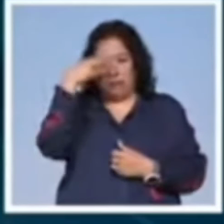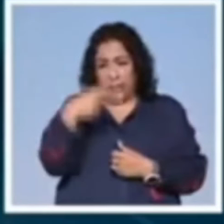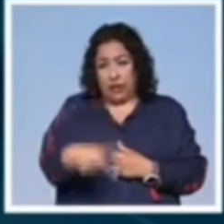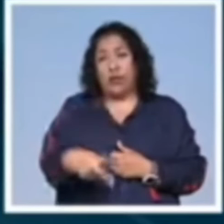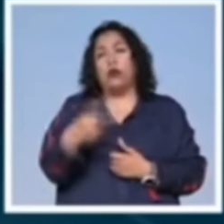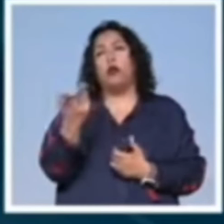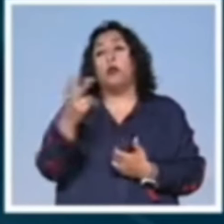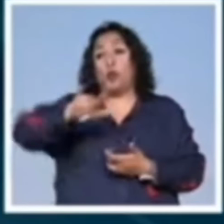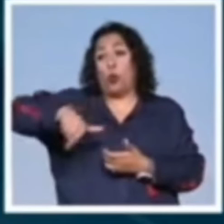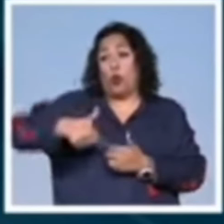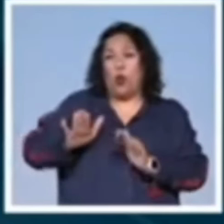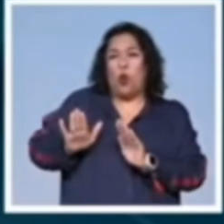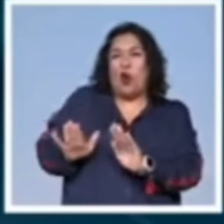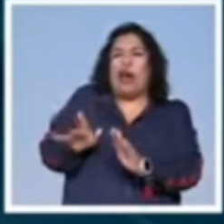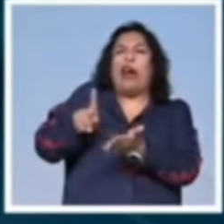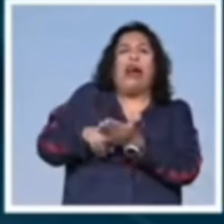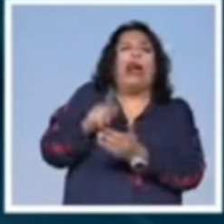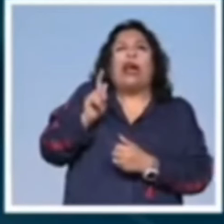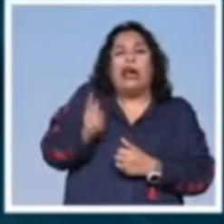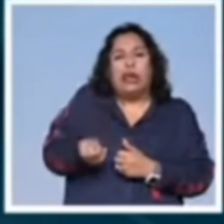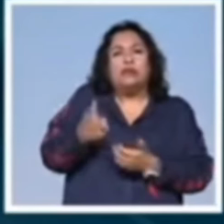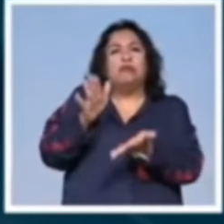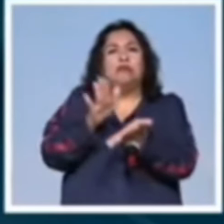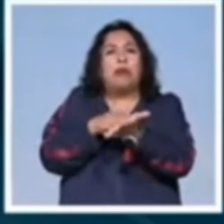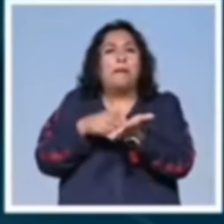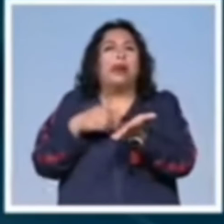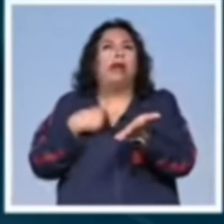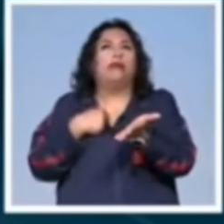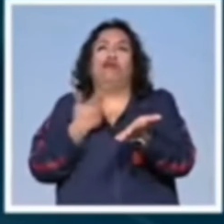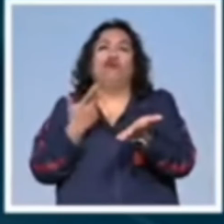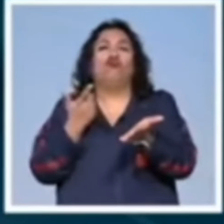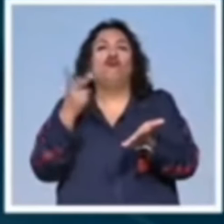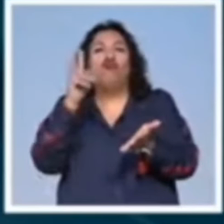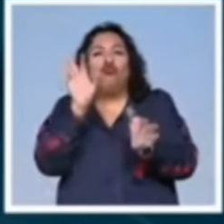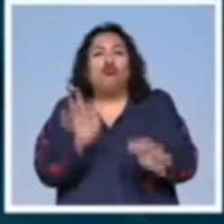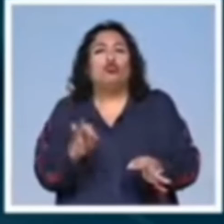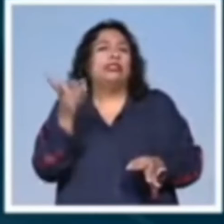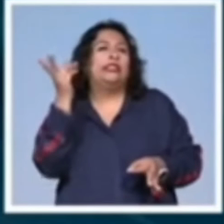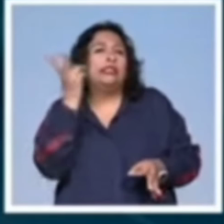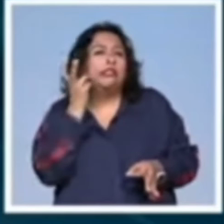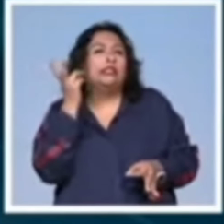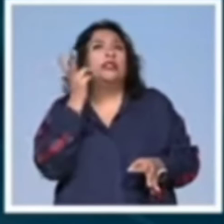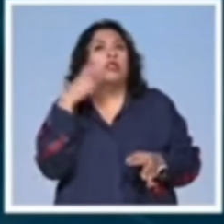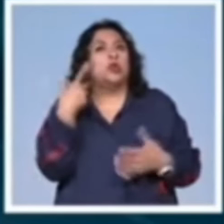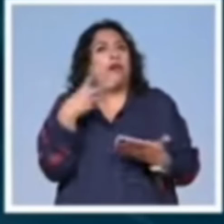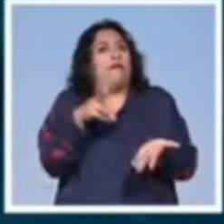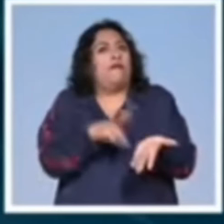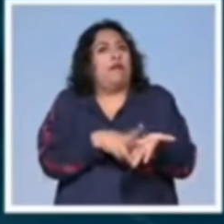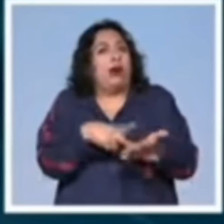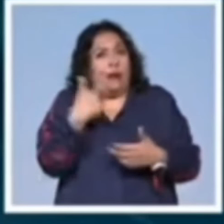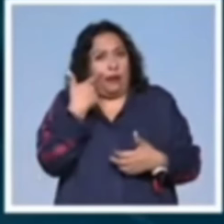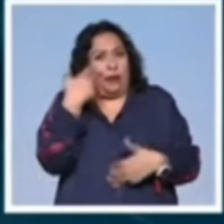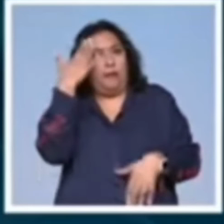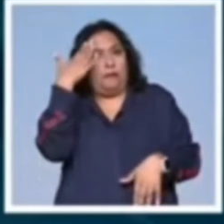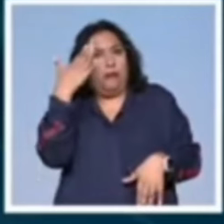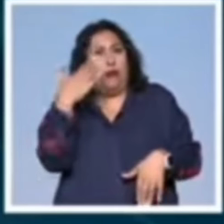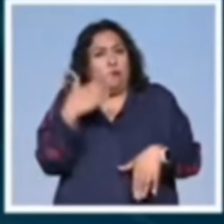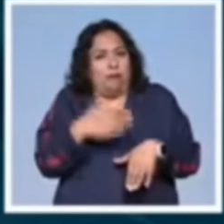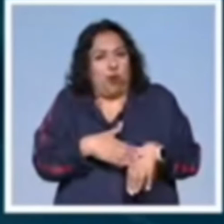En sus bóvedas se resguardan documentos sonoros de gran valía que dan cuenta de la memoria que